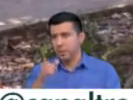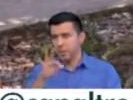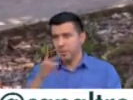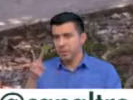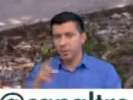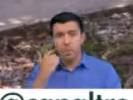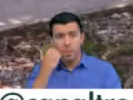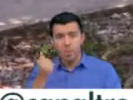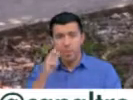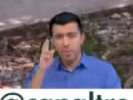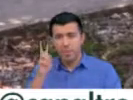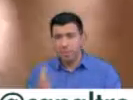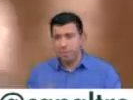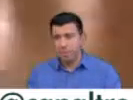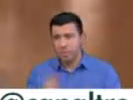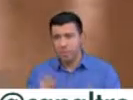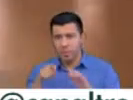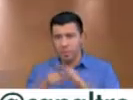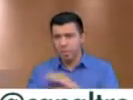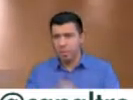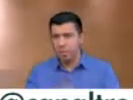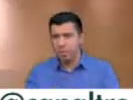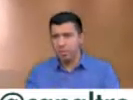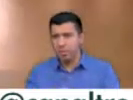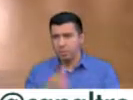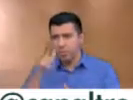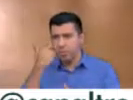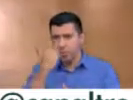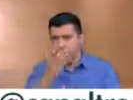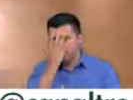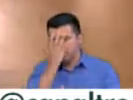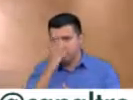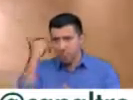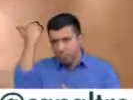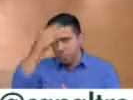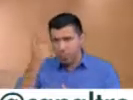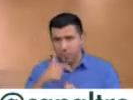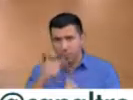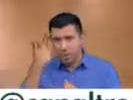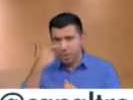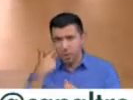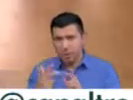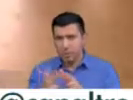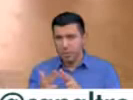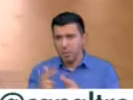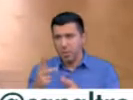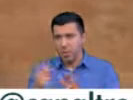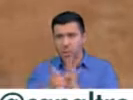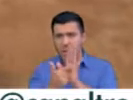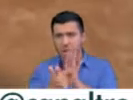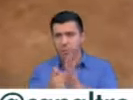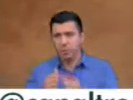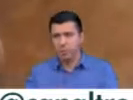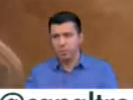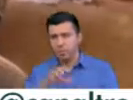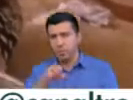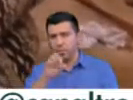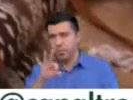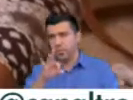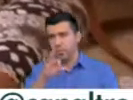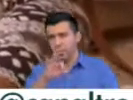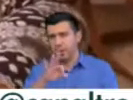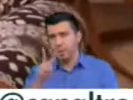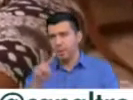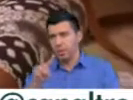en Colombia de manera ilegal taparon sus rostros para no ser reconocidas estas 32 venezolanas detenidas por la